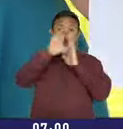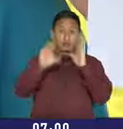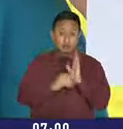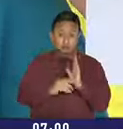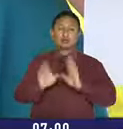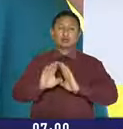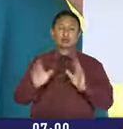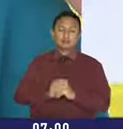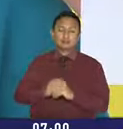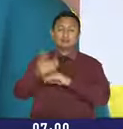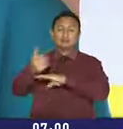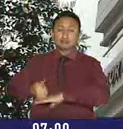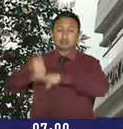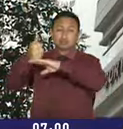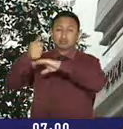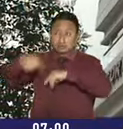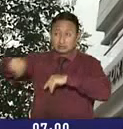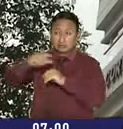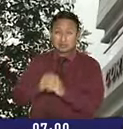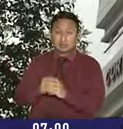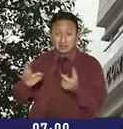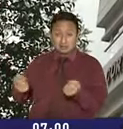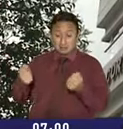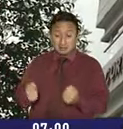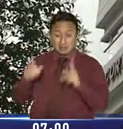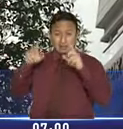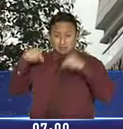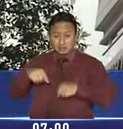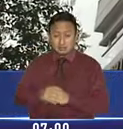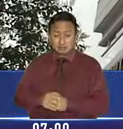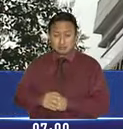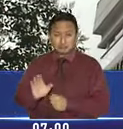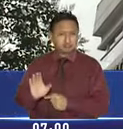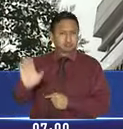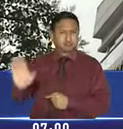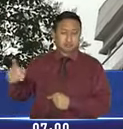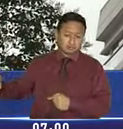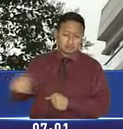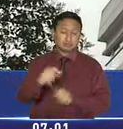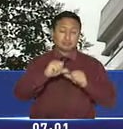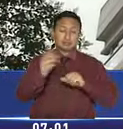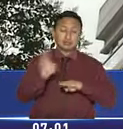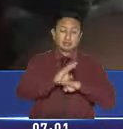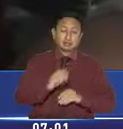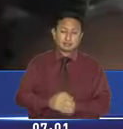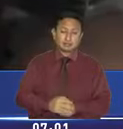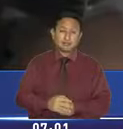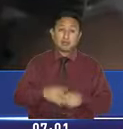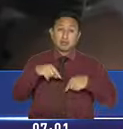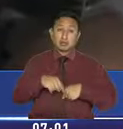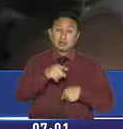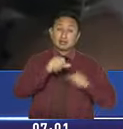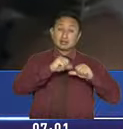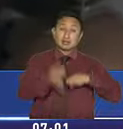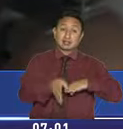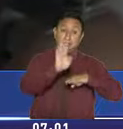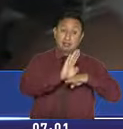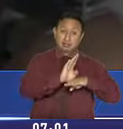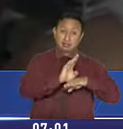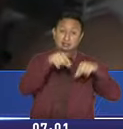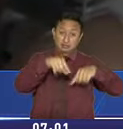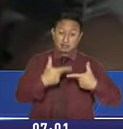conocer el texto, rechazarlo y devolverlo a la Asamblea para que esta institución pues realice el trámite correspondiente.